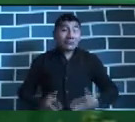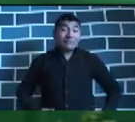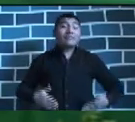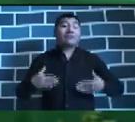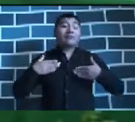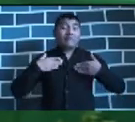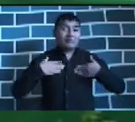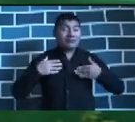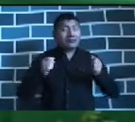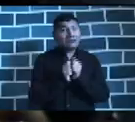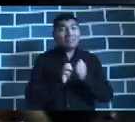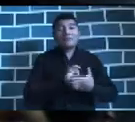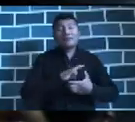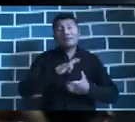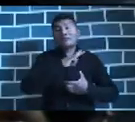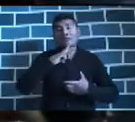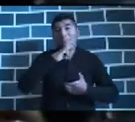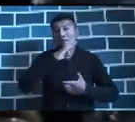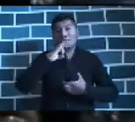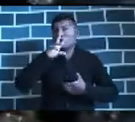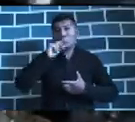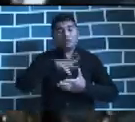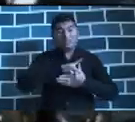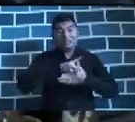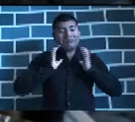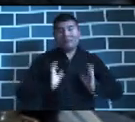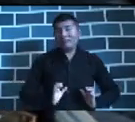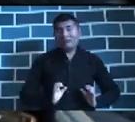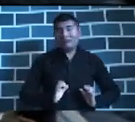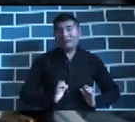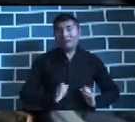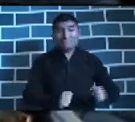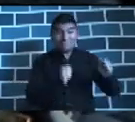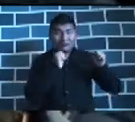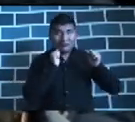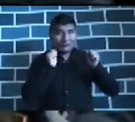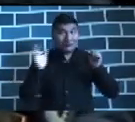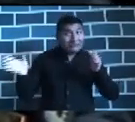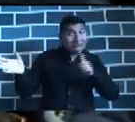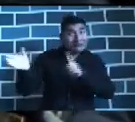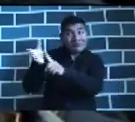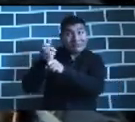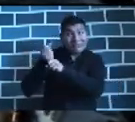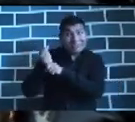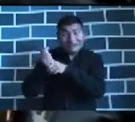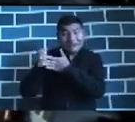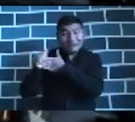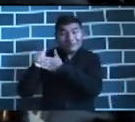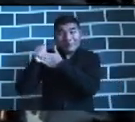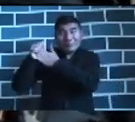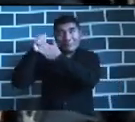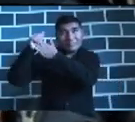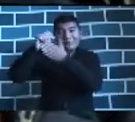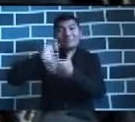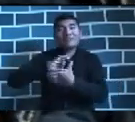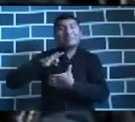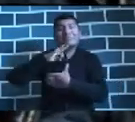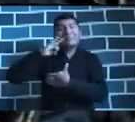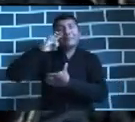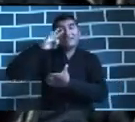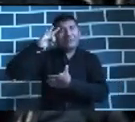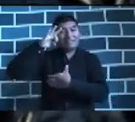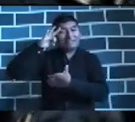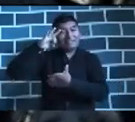según el espíritu no según la carne a dejarnos conducir por el espíritu